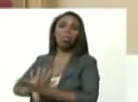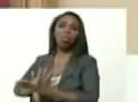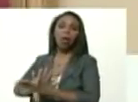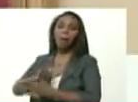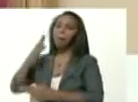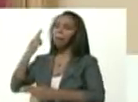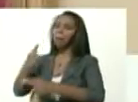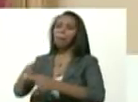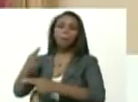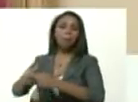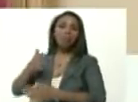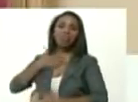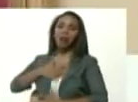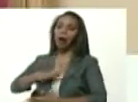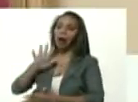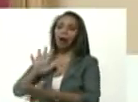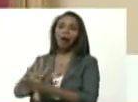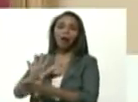peligrosamente conformista.